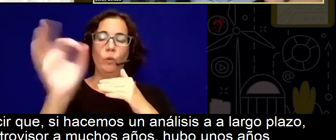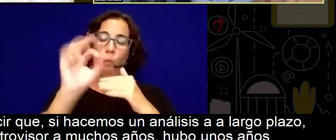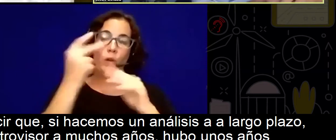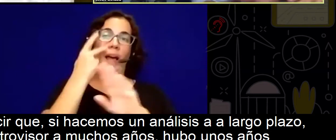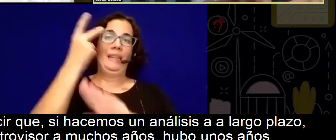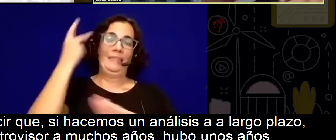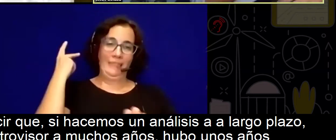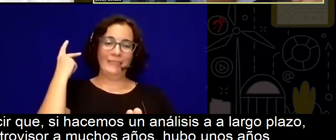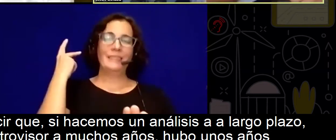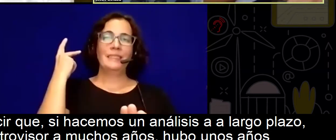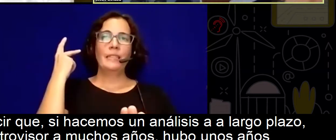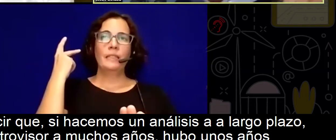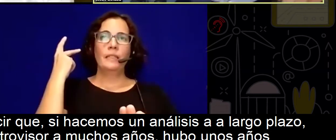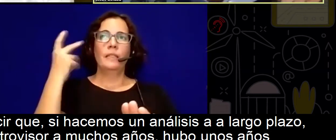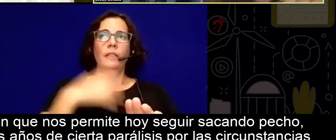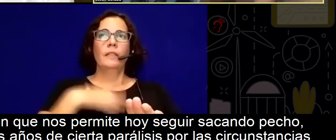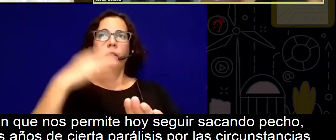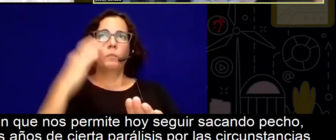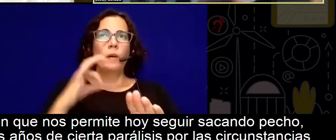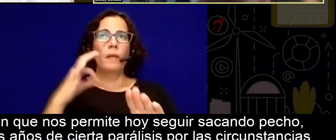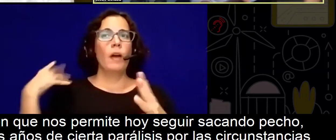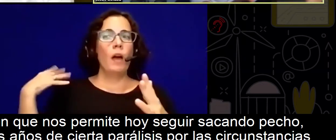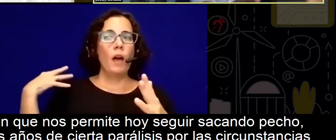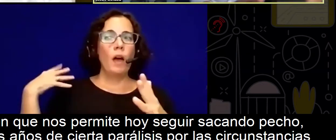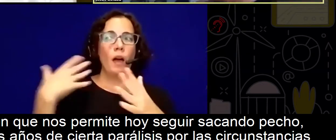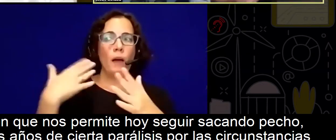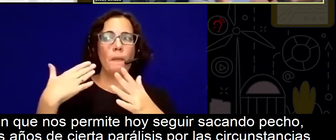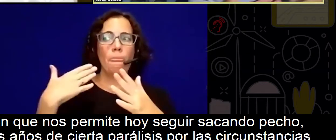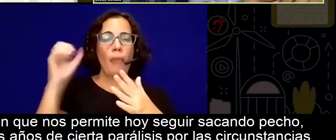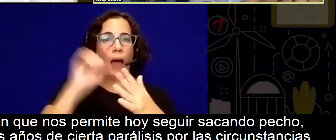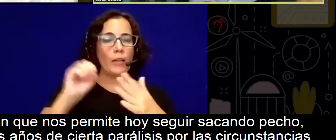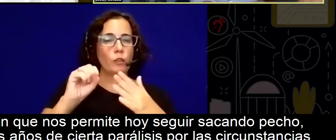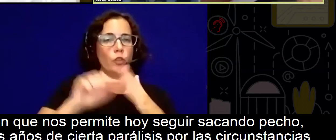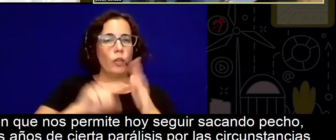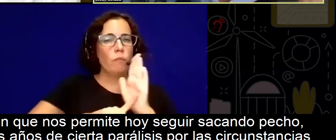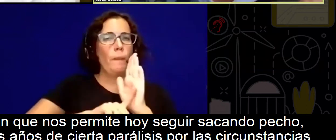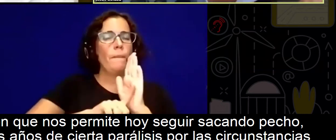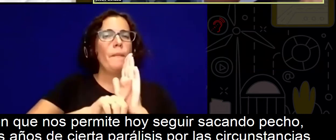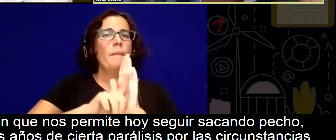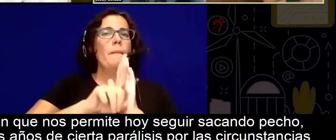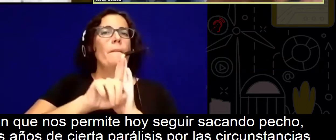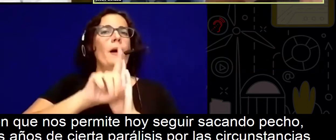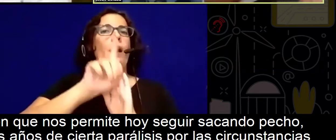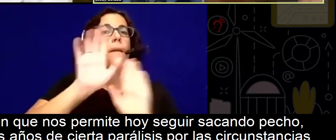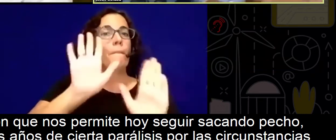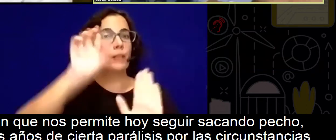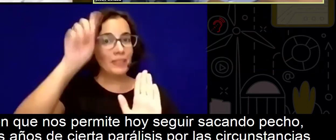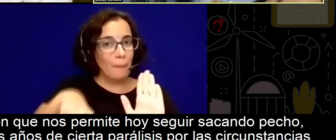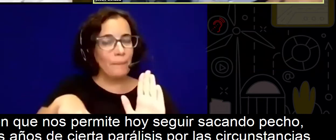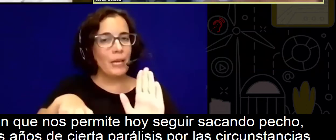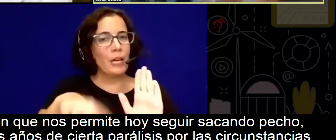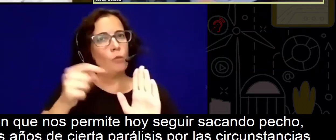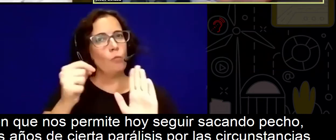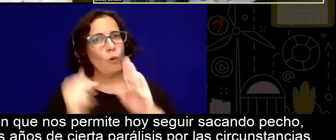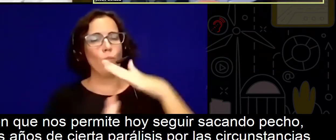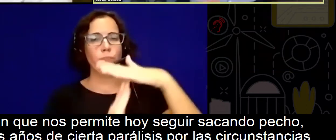años, quizá hubo unos años de mucha evolución, que es lo que nos permite a día de hoy seguir sacando pecho, pero también es verdad que ha habido unos años de cierta parálisis, ¿no?,